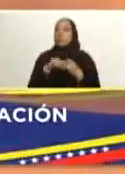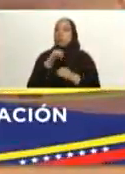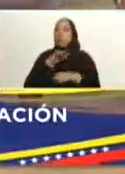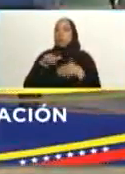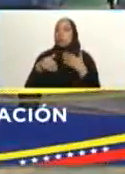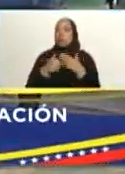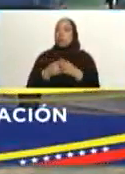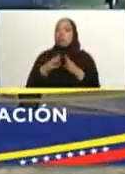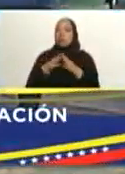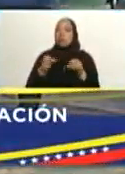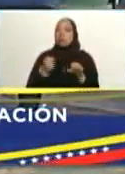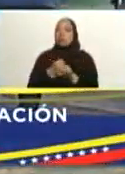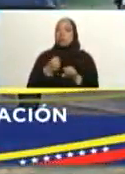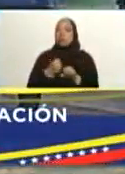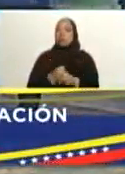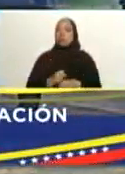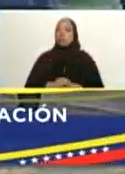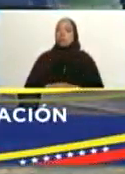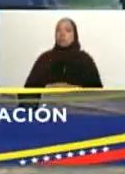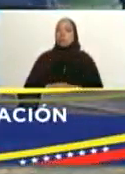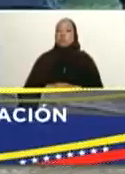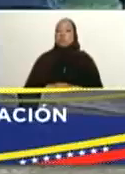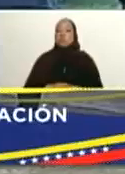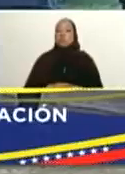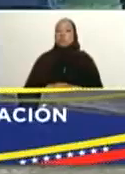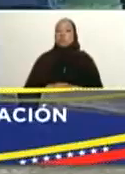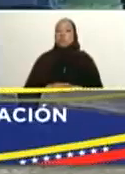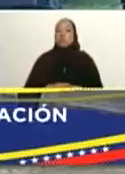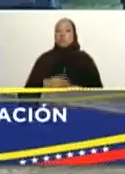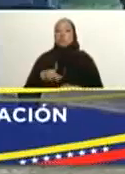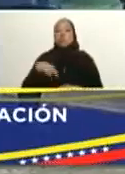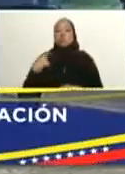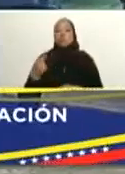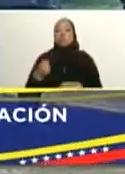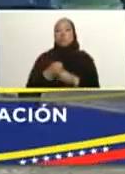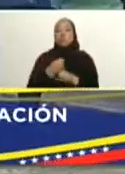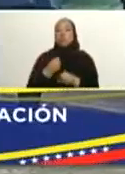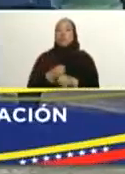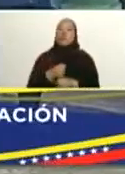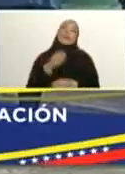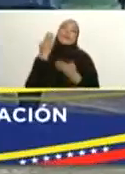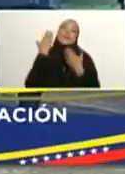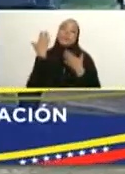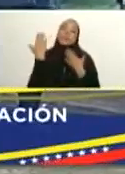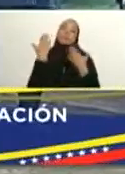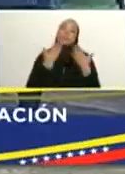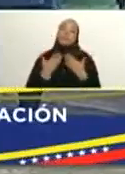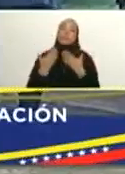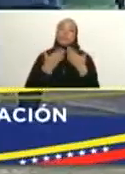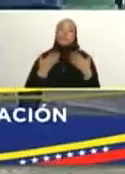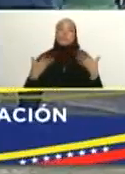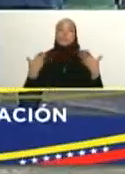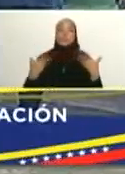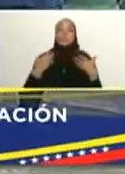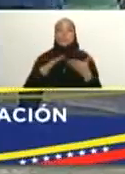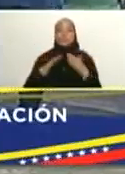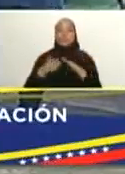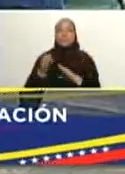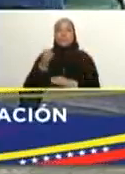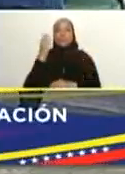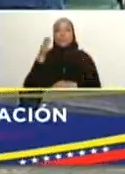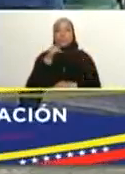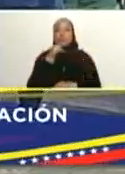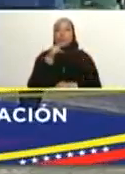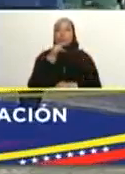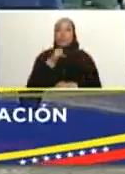que esto se dé y nosotros pues en el inicio del año escolar próximo recibamos nuestros estudiantes con alegría y con entusiasmo.